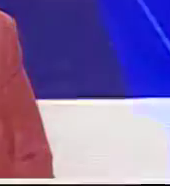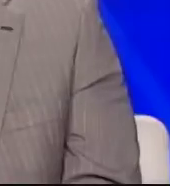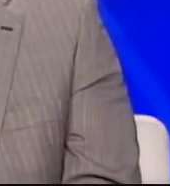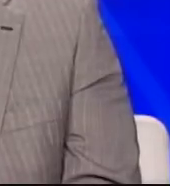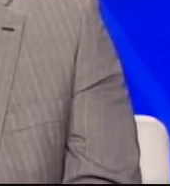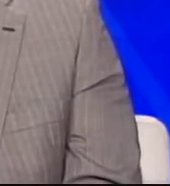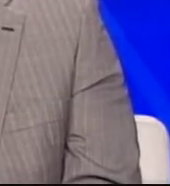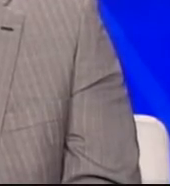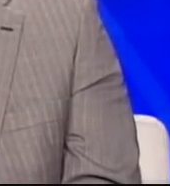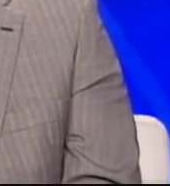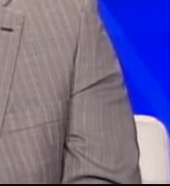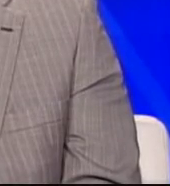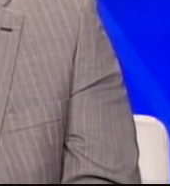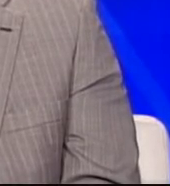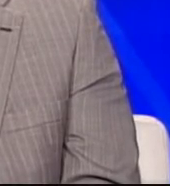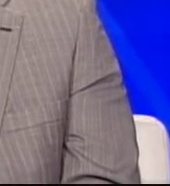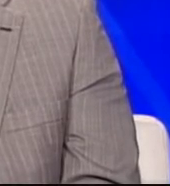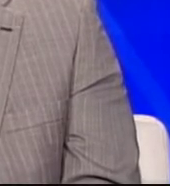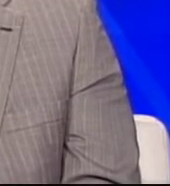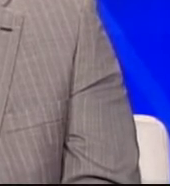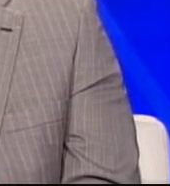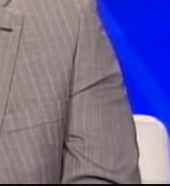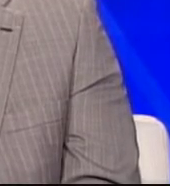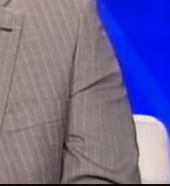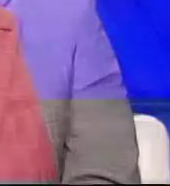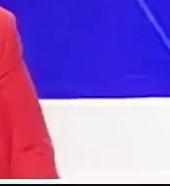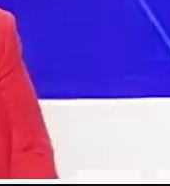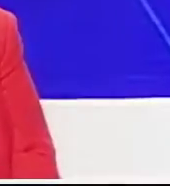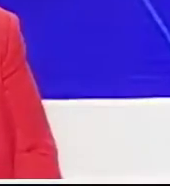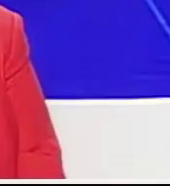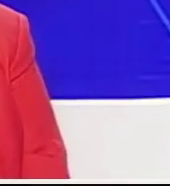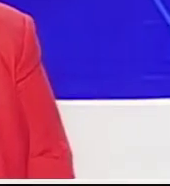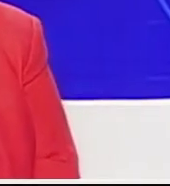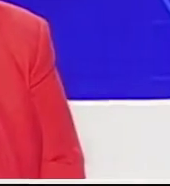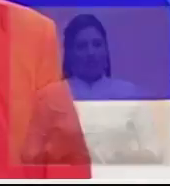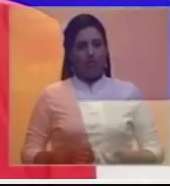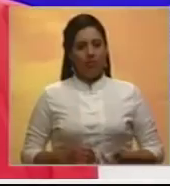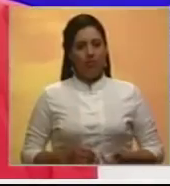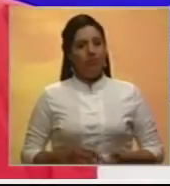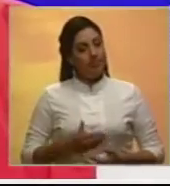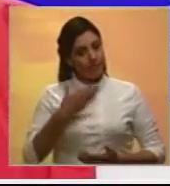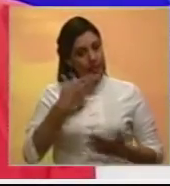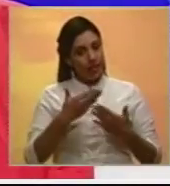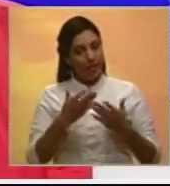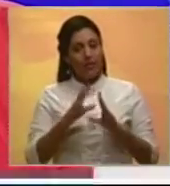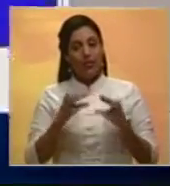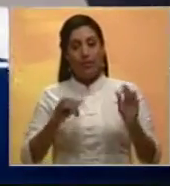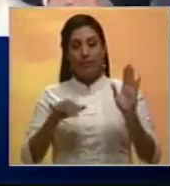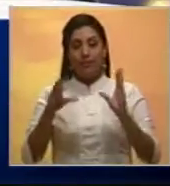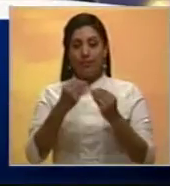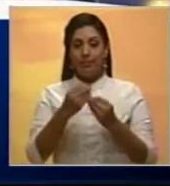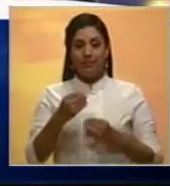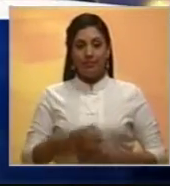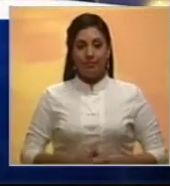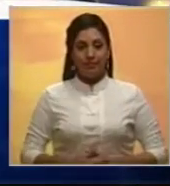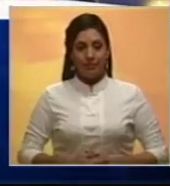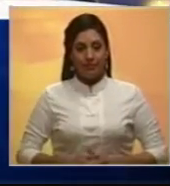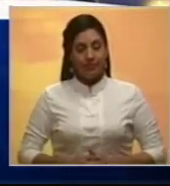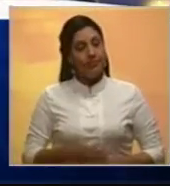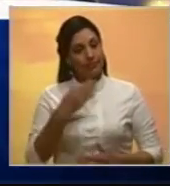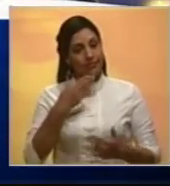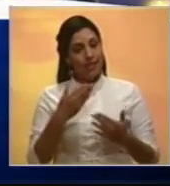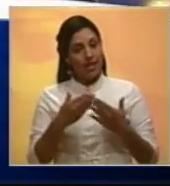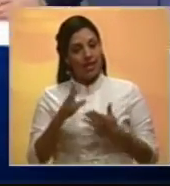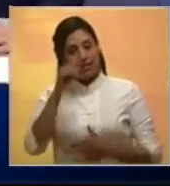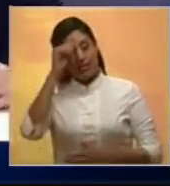Económico. Gracias. Y de nuestro estado Lara. Así es, de Lara para el mundo. Gracias por estar con nosotros y gracias a ustedes también por habernos acompañado. Muchísimas